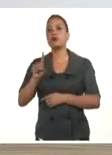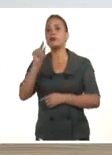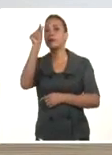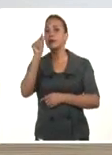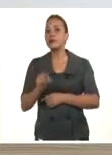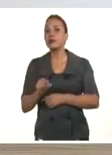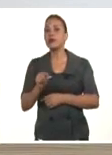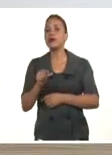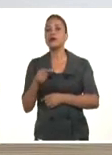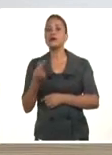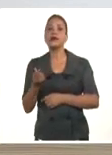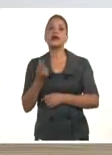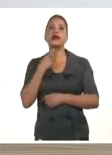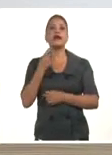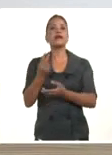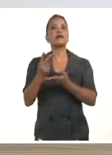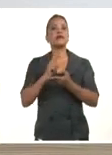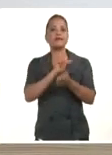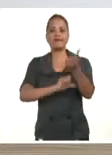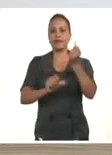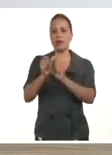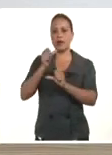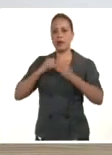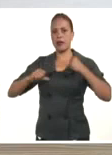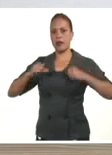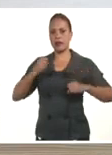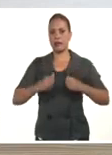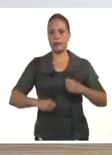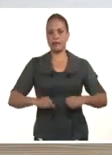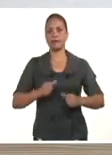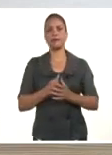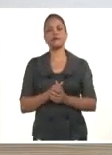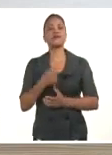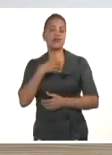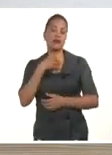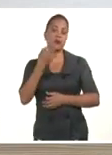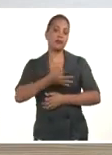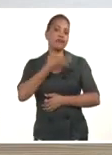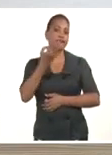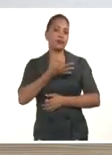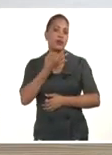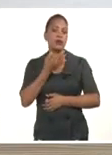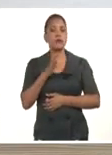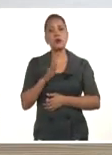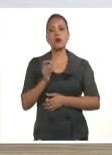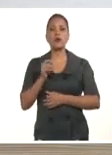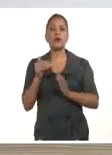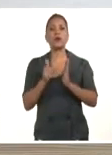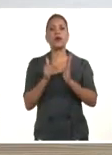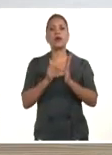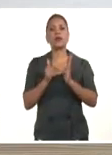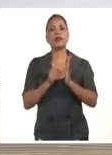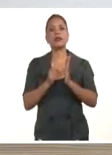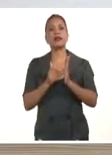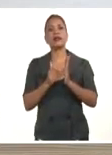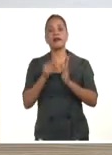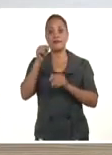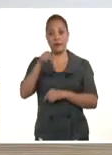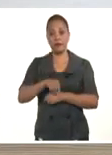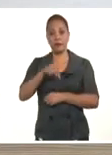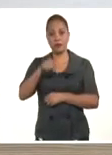personas que recibieron lesiones. Tenemos que decir que en horas de la tarde de